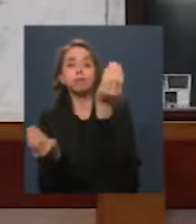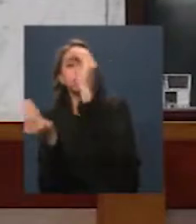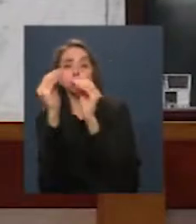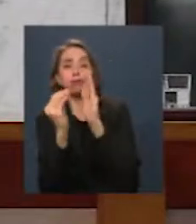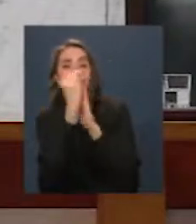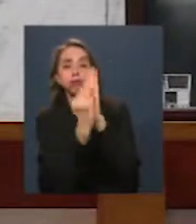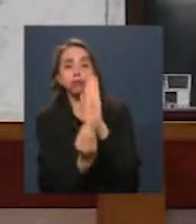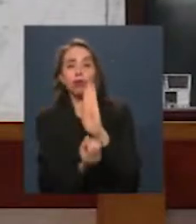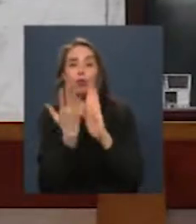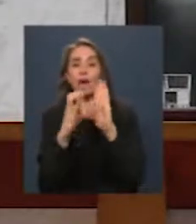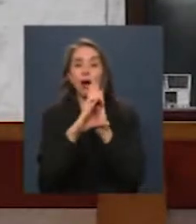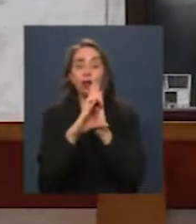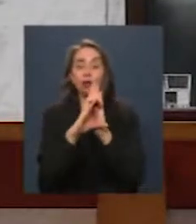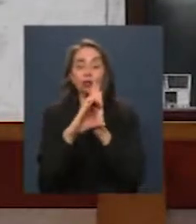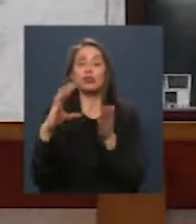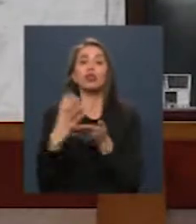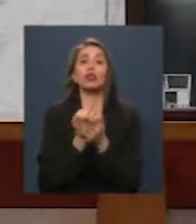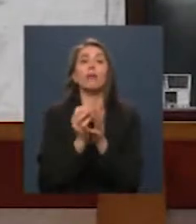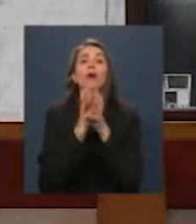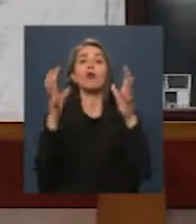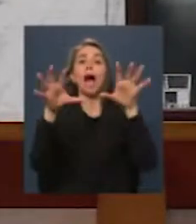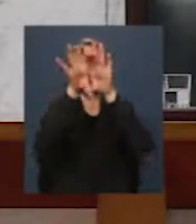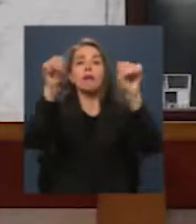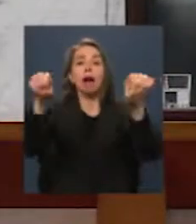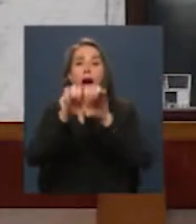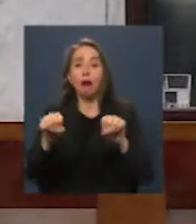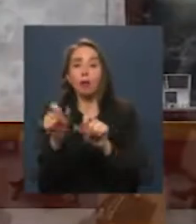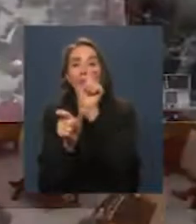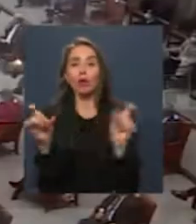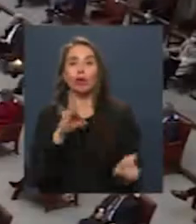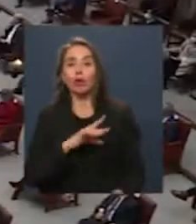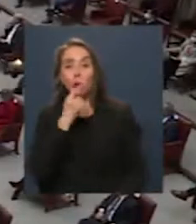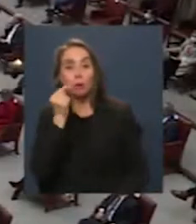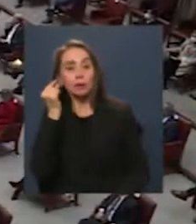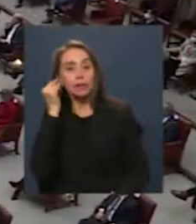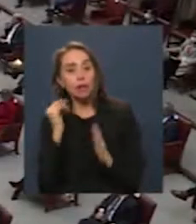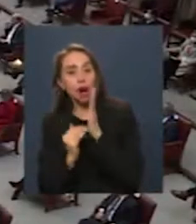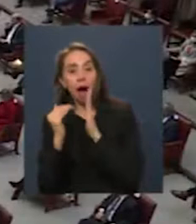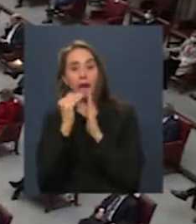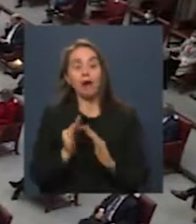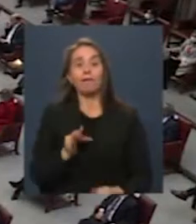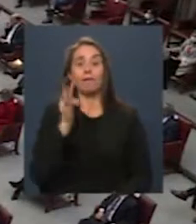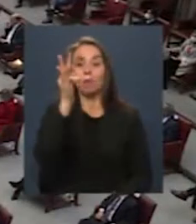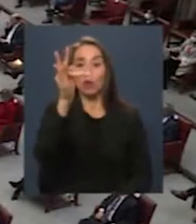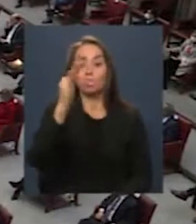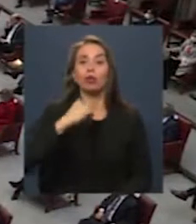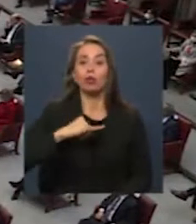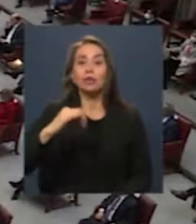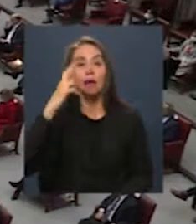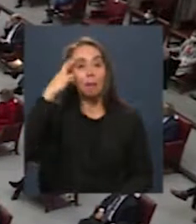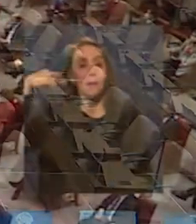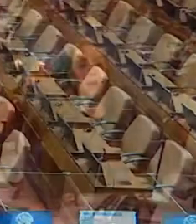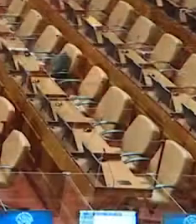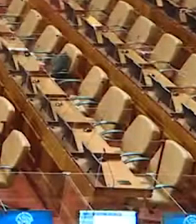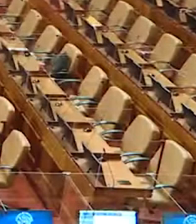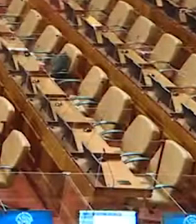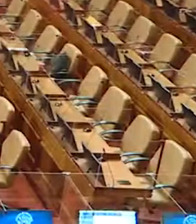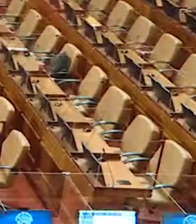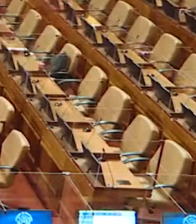fruto de grandes acuerdos, en donde los chilenos y chilenas avancemos hacia el futuro, pero siempre recordando nuestra historia.